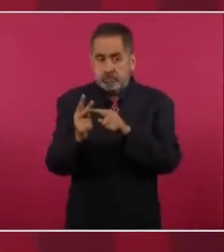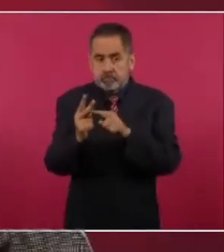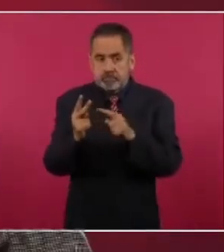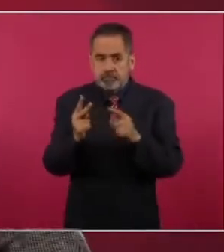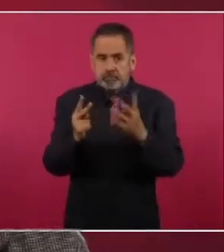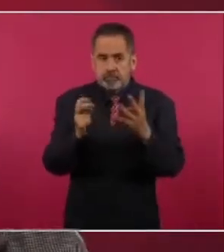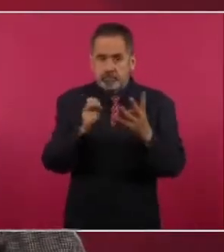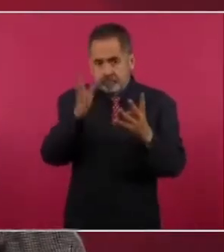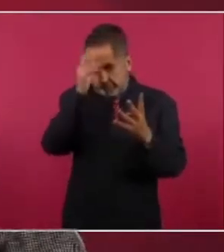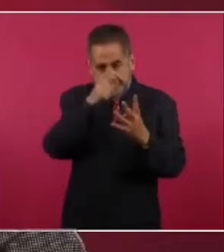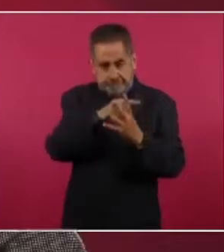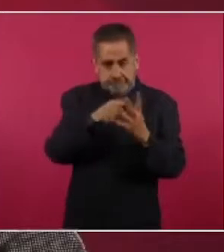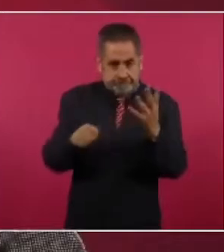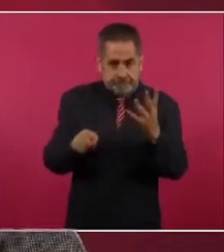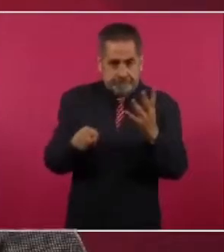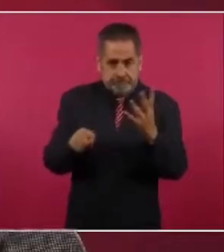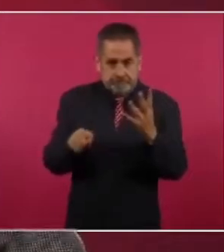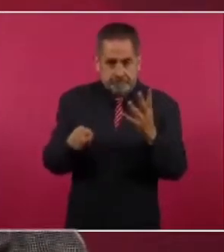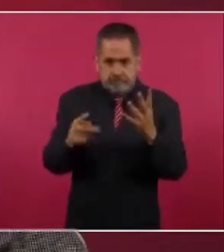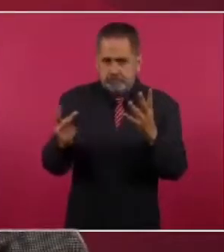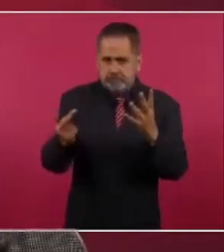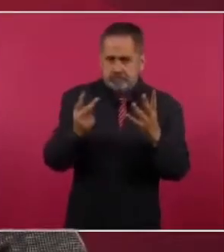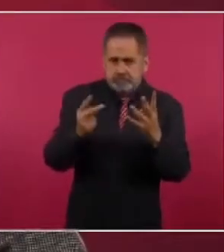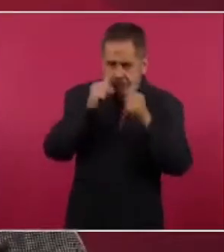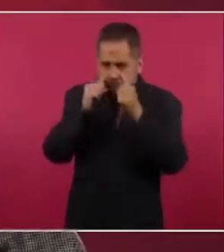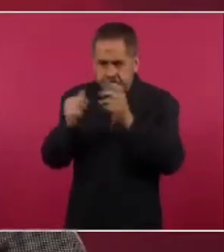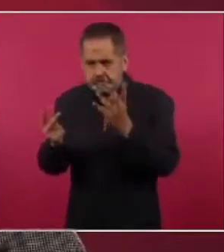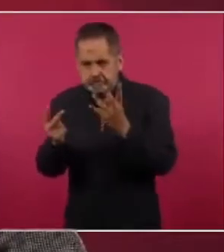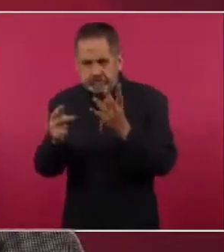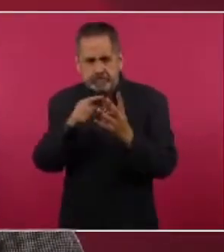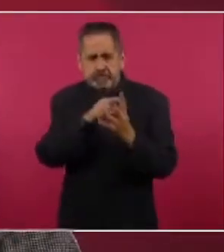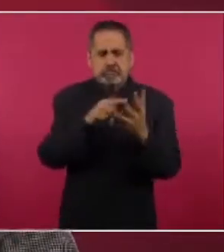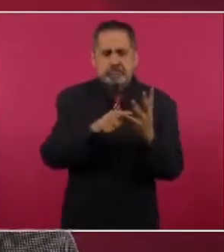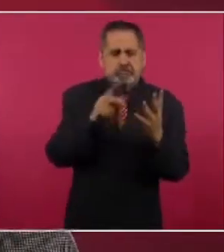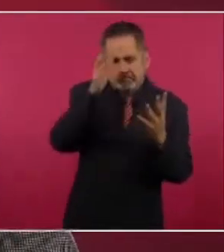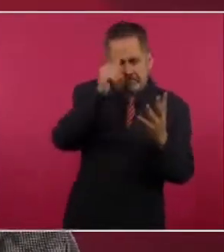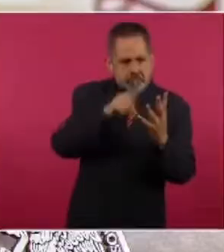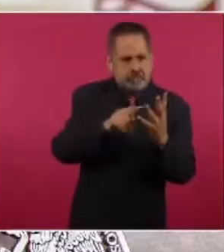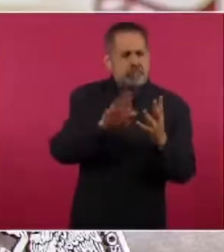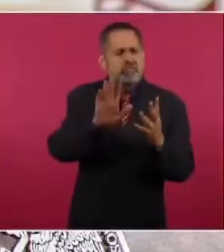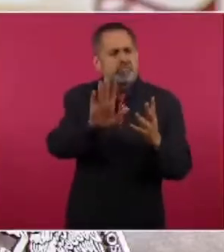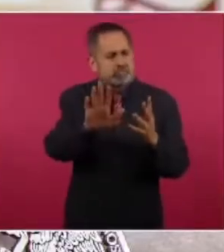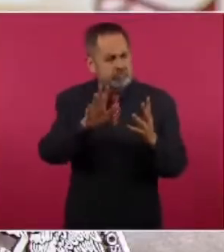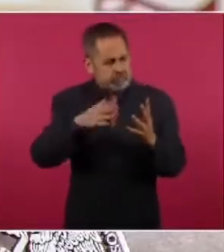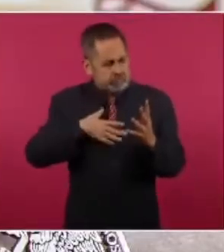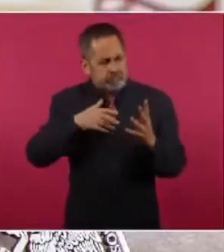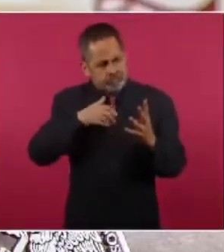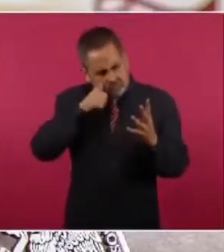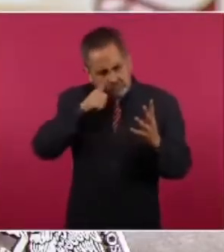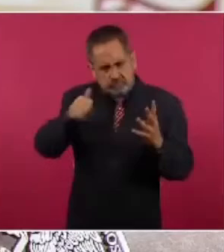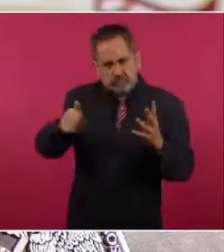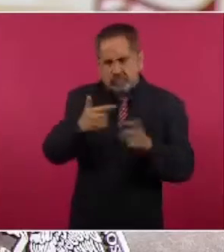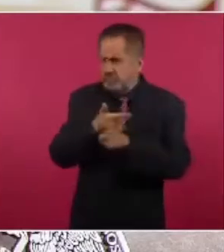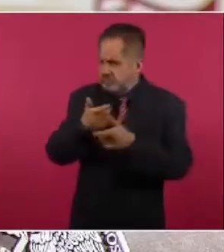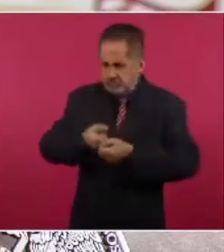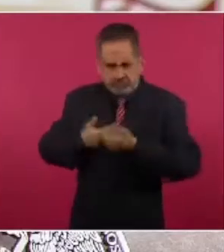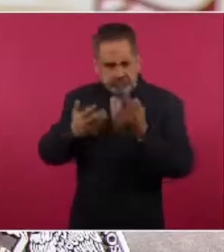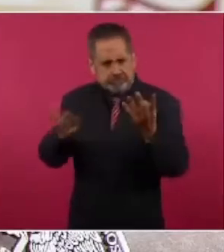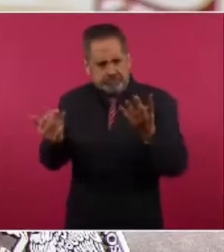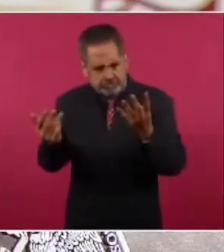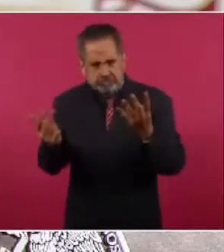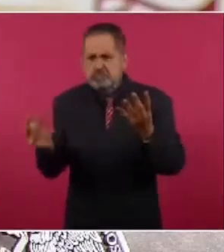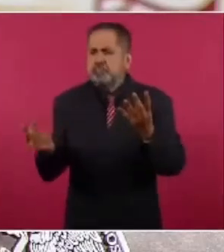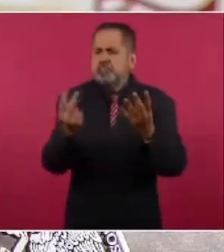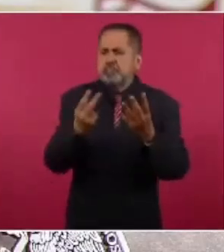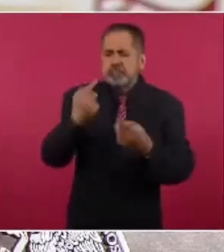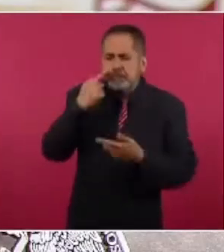consenso de que fueran escuchadas por diferentes razones, y yo me tomé la libertad, porque la libertad es de oír,